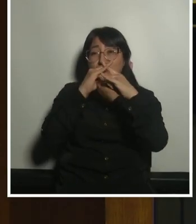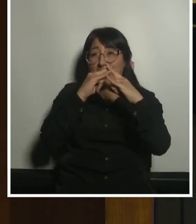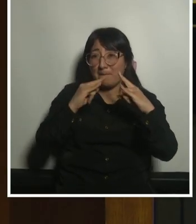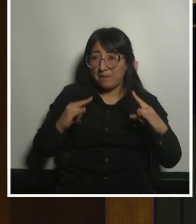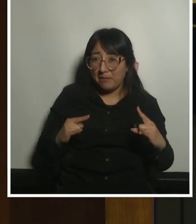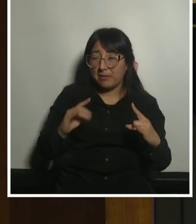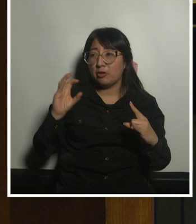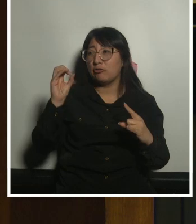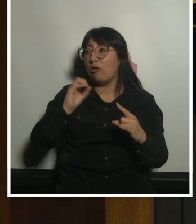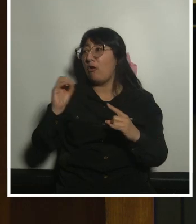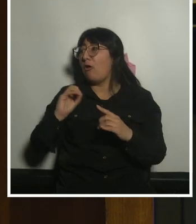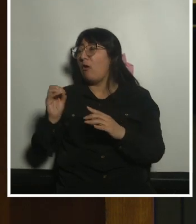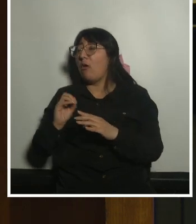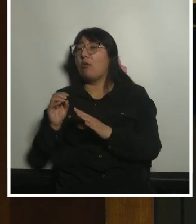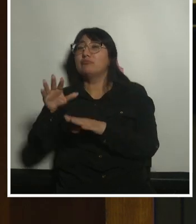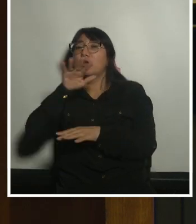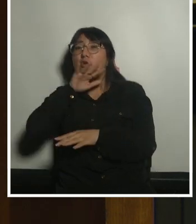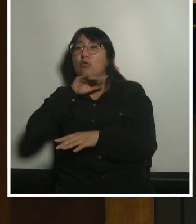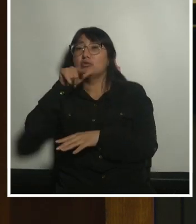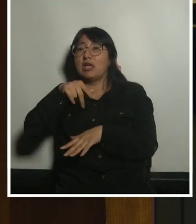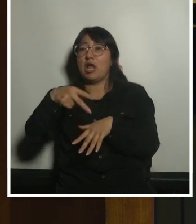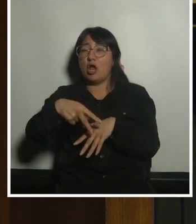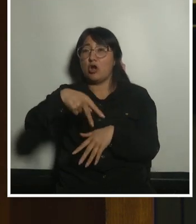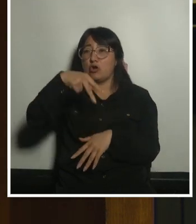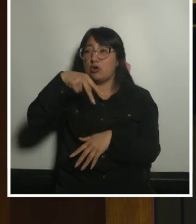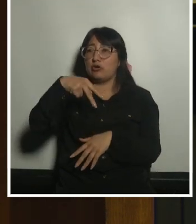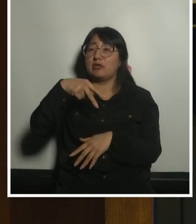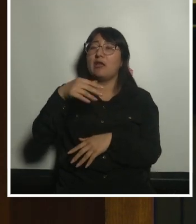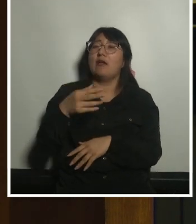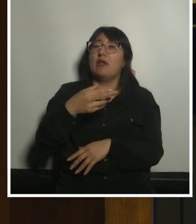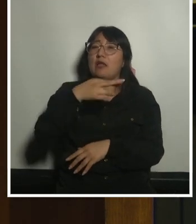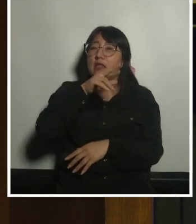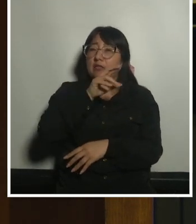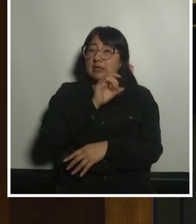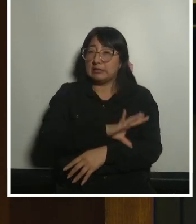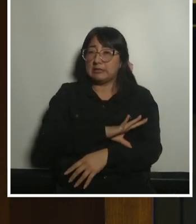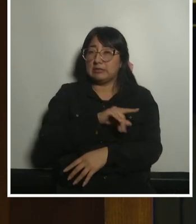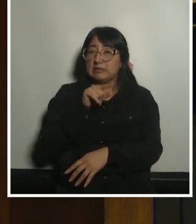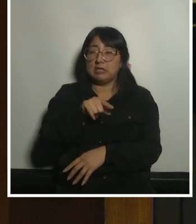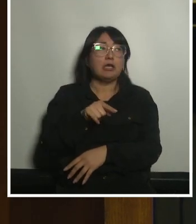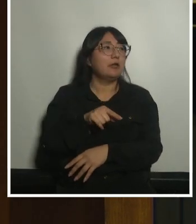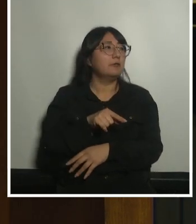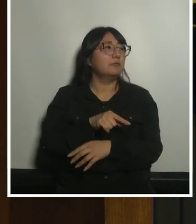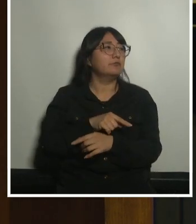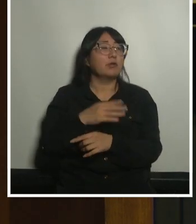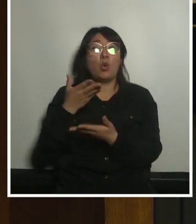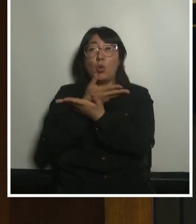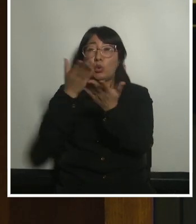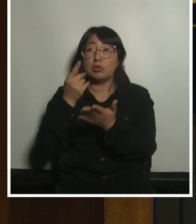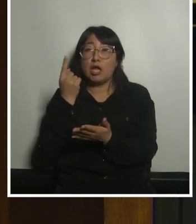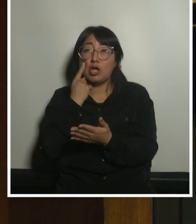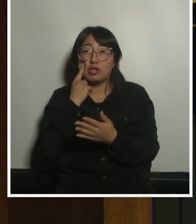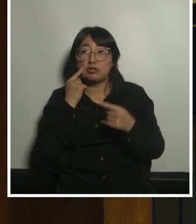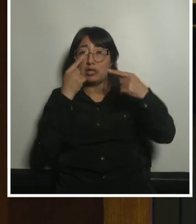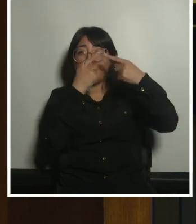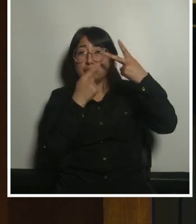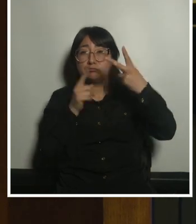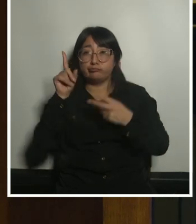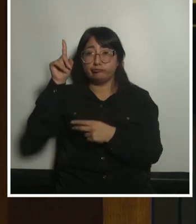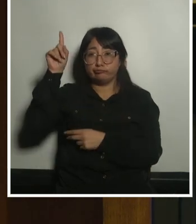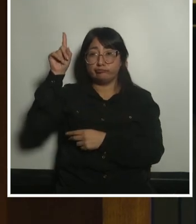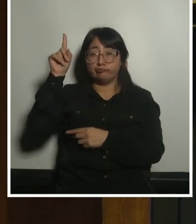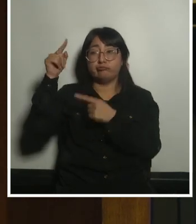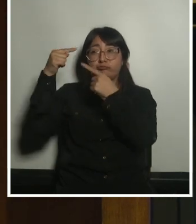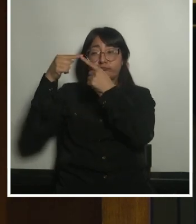ocupación irregular están en el norte de Chile. Barranquilla es un caso, Puerto Viejo, ¿cierto? Conocerán mejor estos